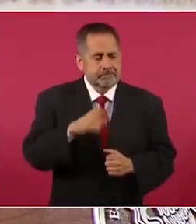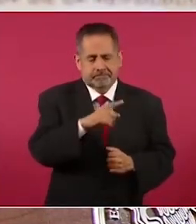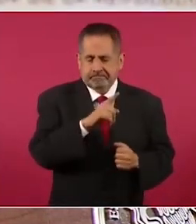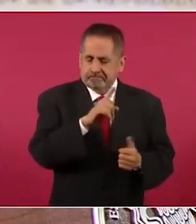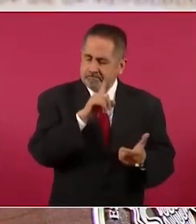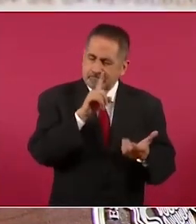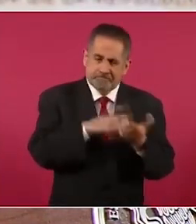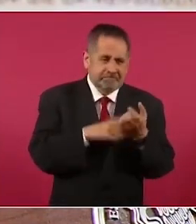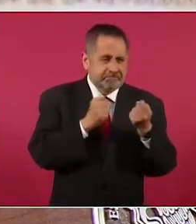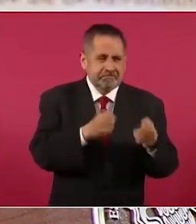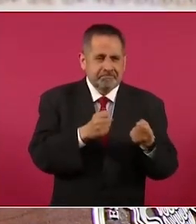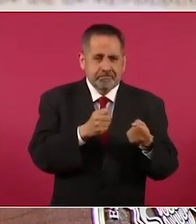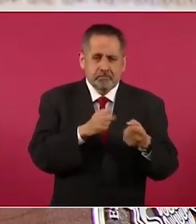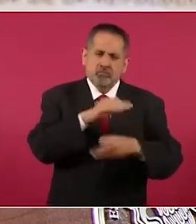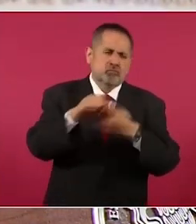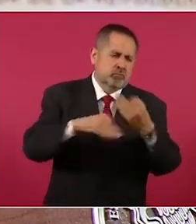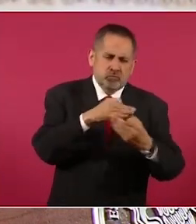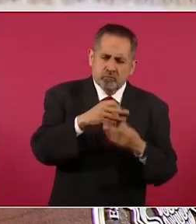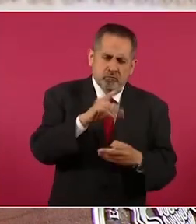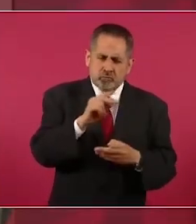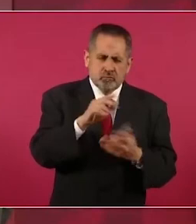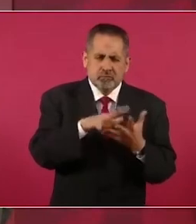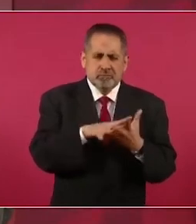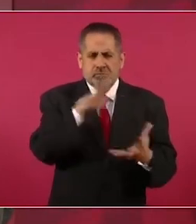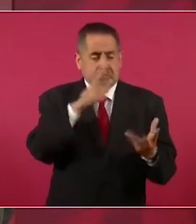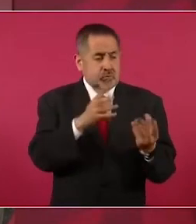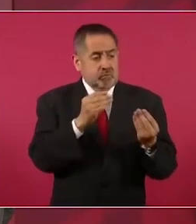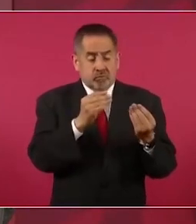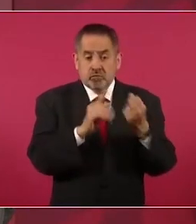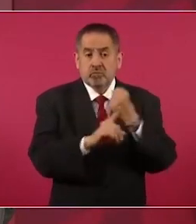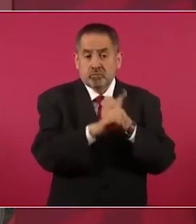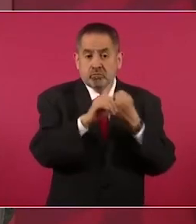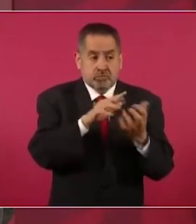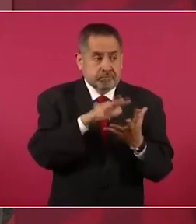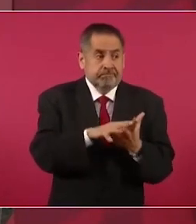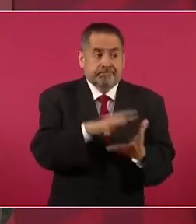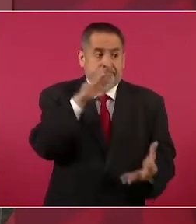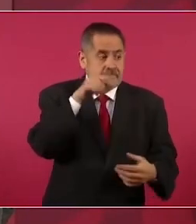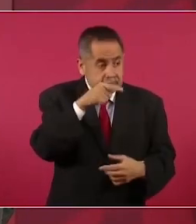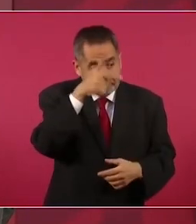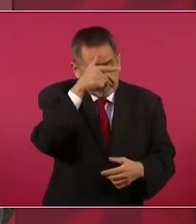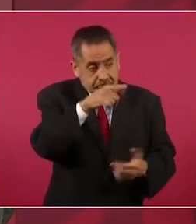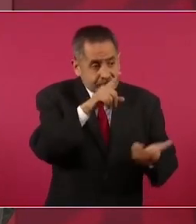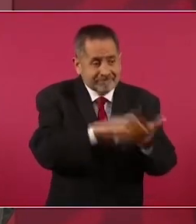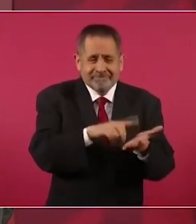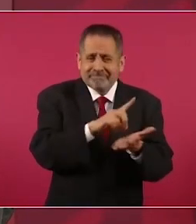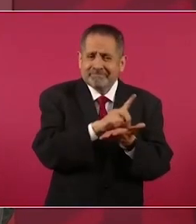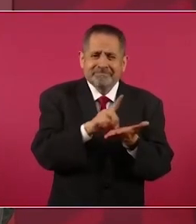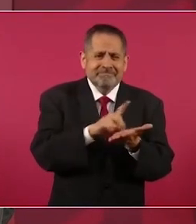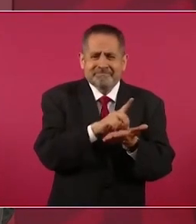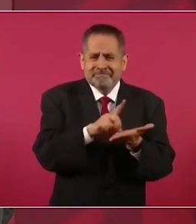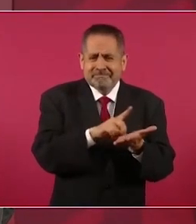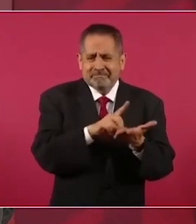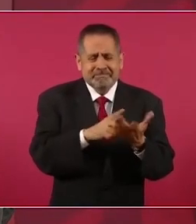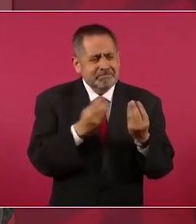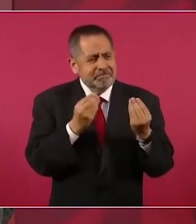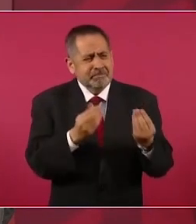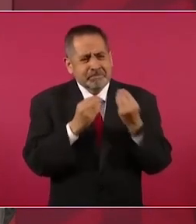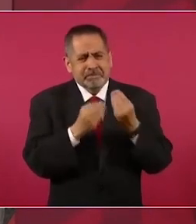metidos, no todos, pero sí es un problema grave de